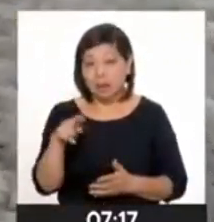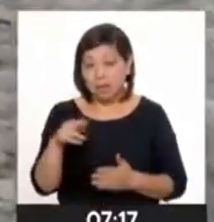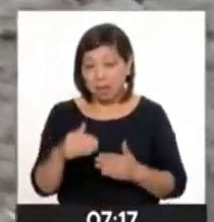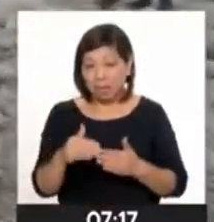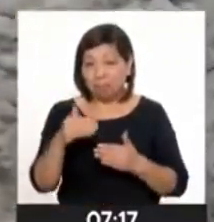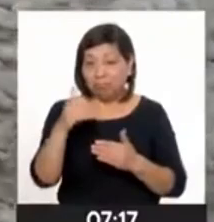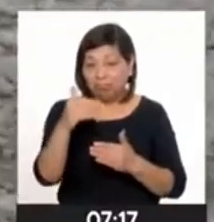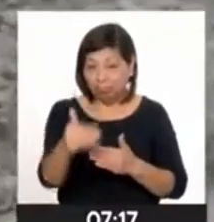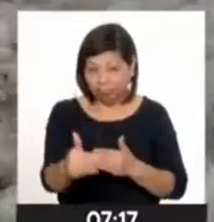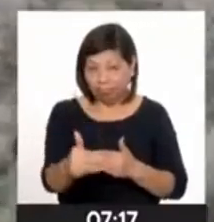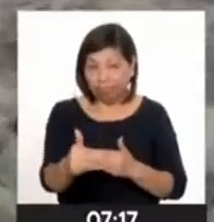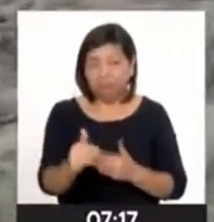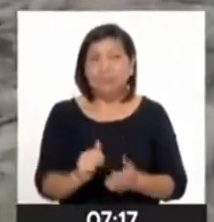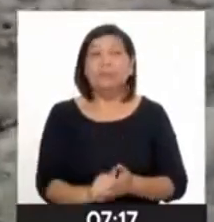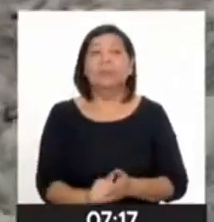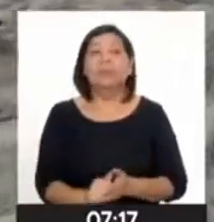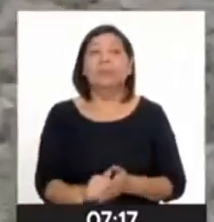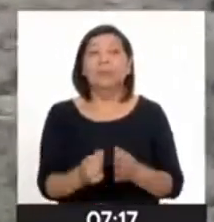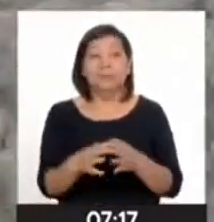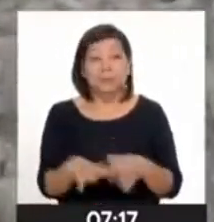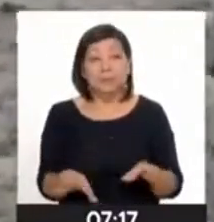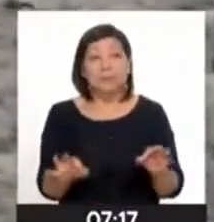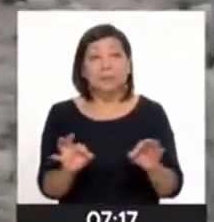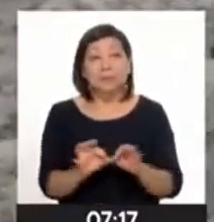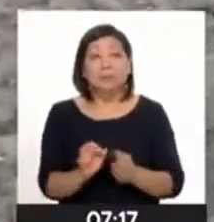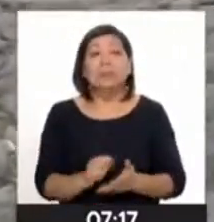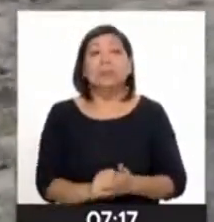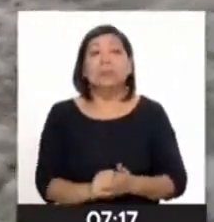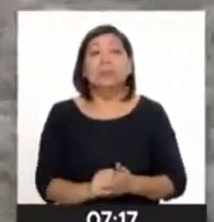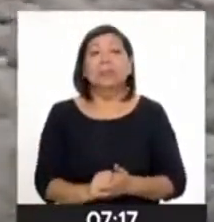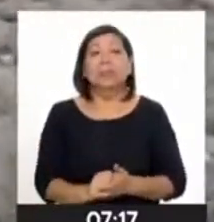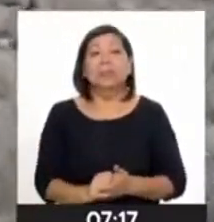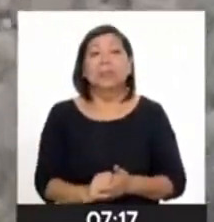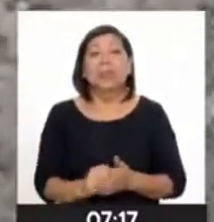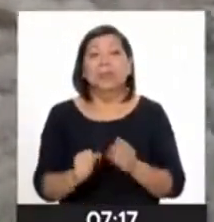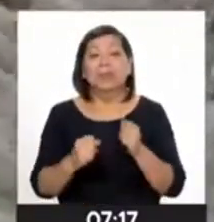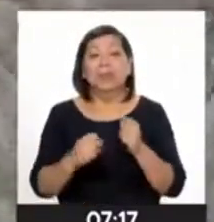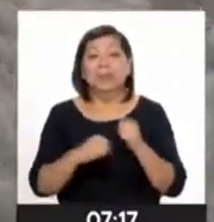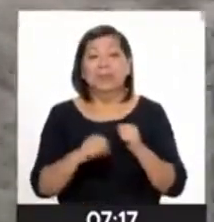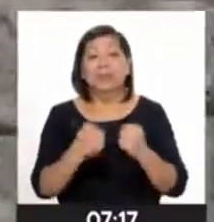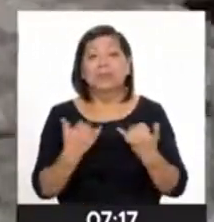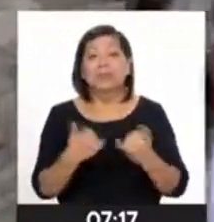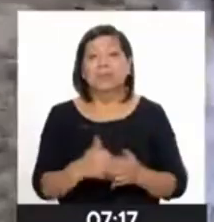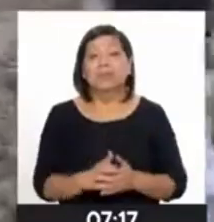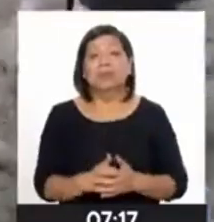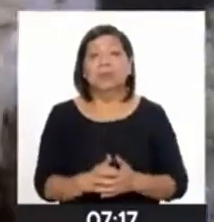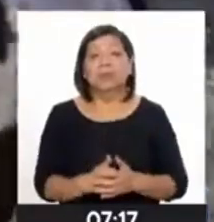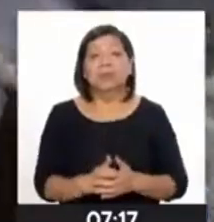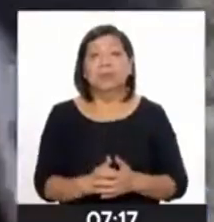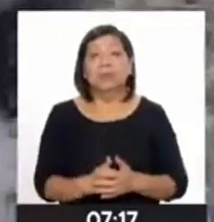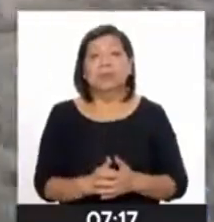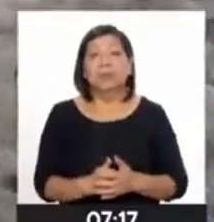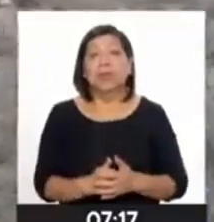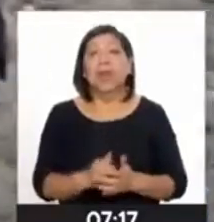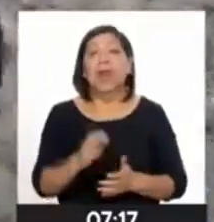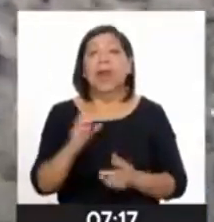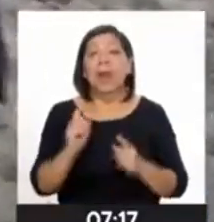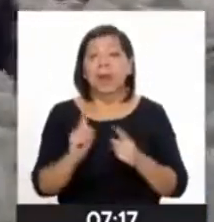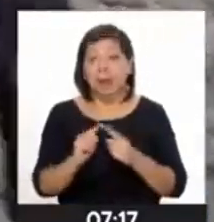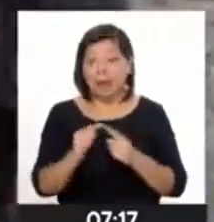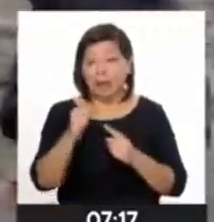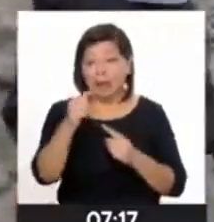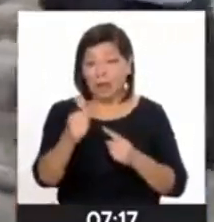realizar esta importante jornada de limpieza desde el distrito de Callao